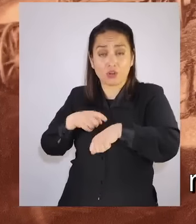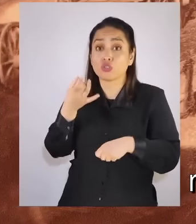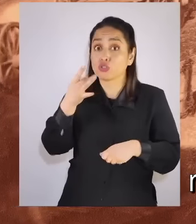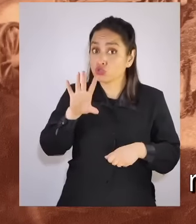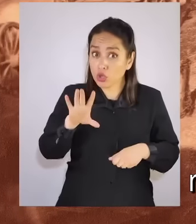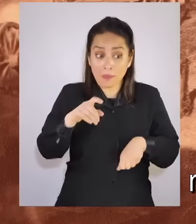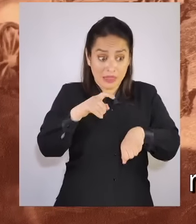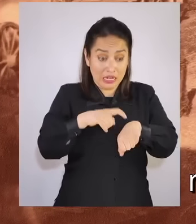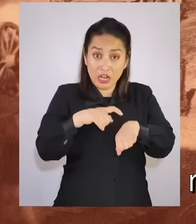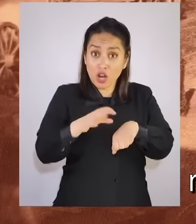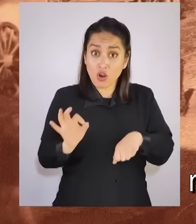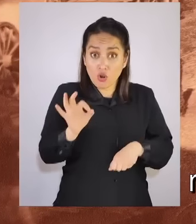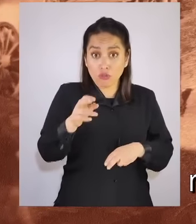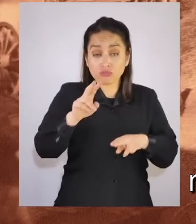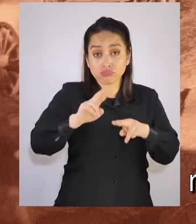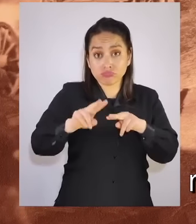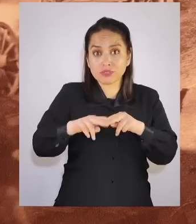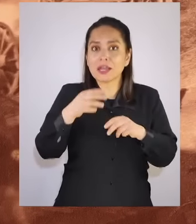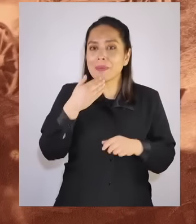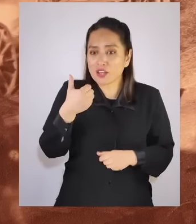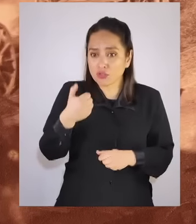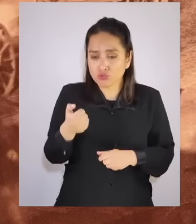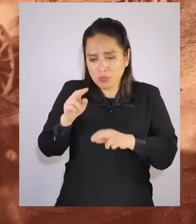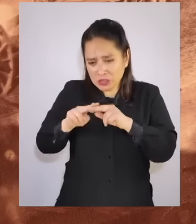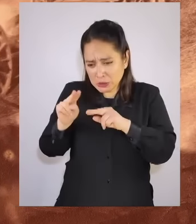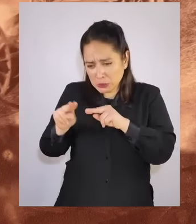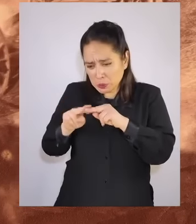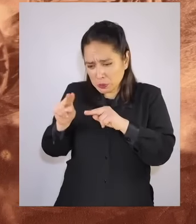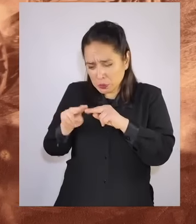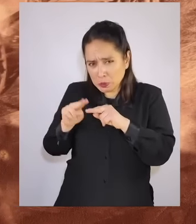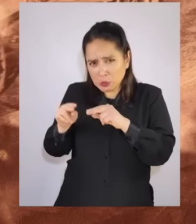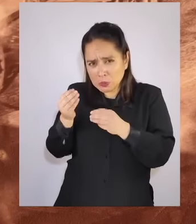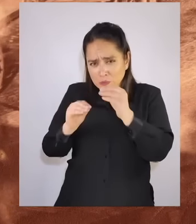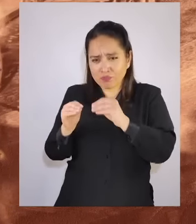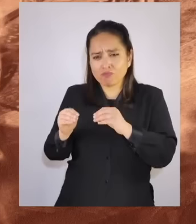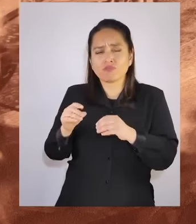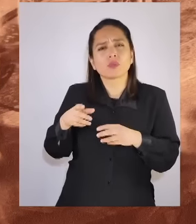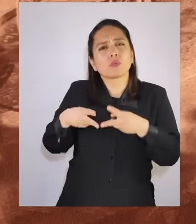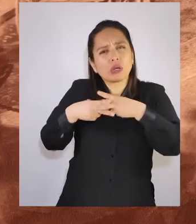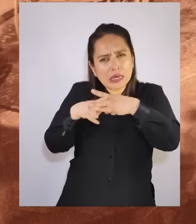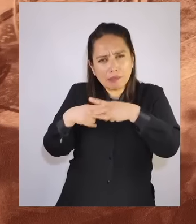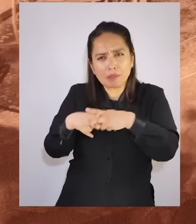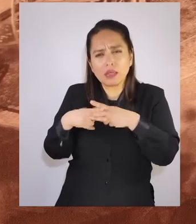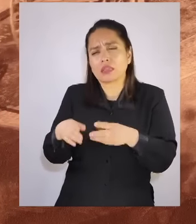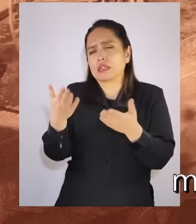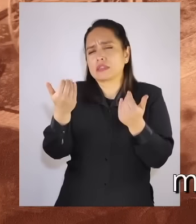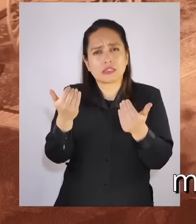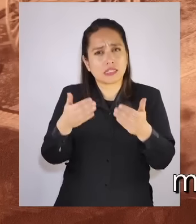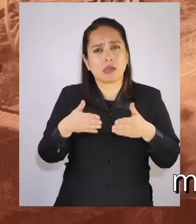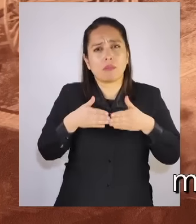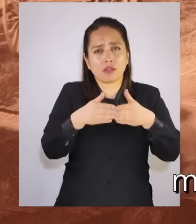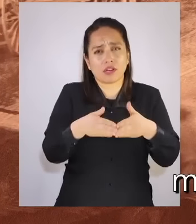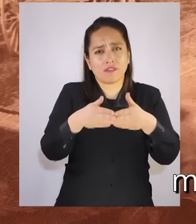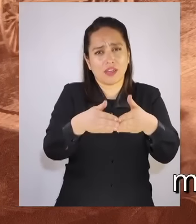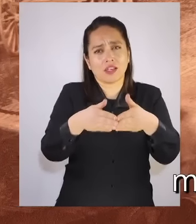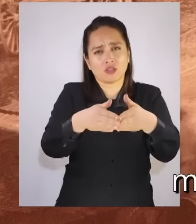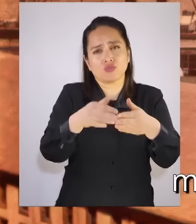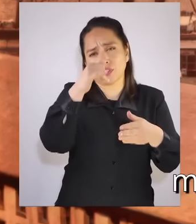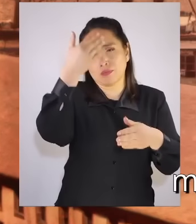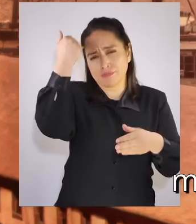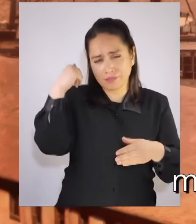solo vendía relojes, vendía y reparaba cronómetros. Los cronómetros eran unos instrumentos extremadamente necesarios para la navegación en la época